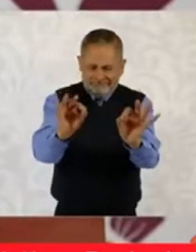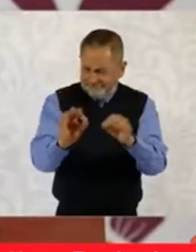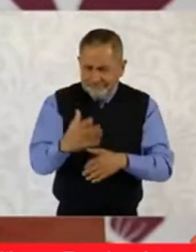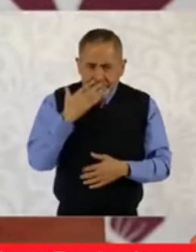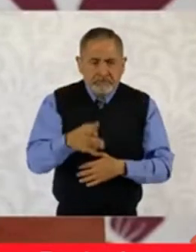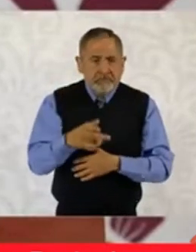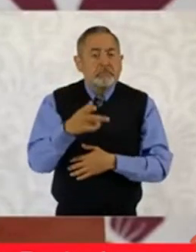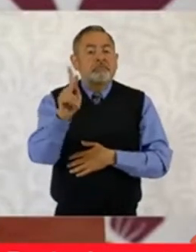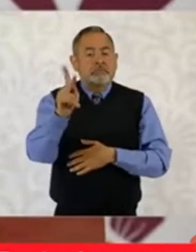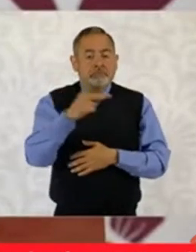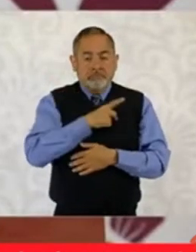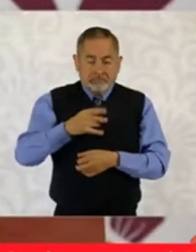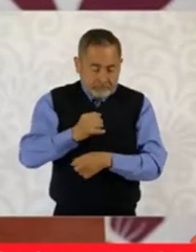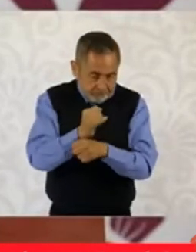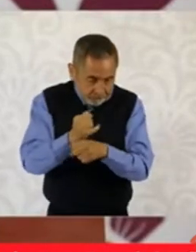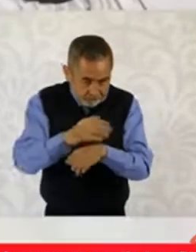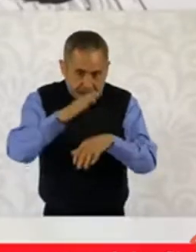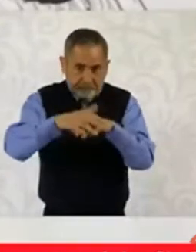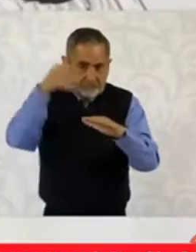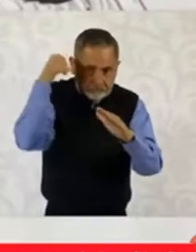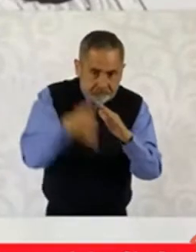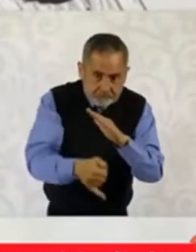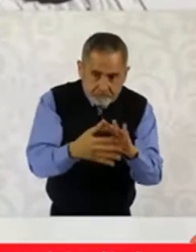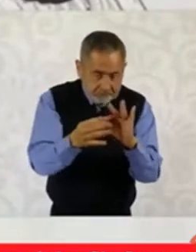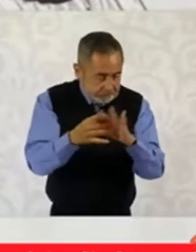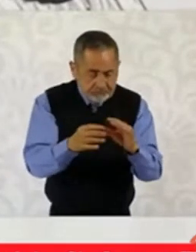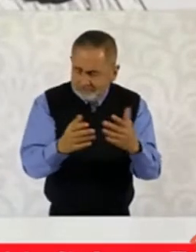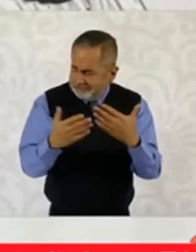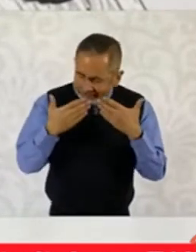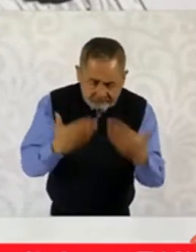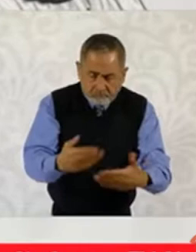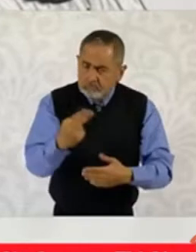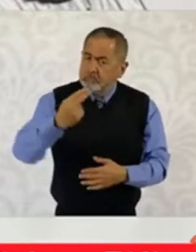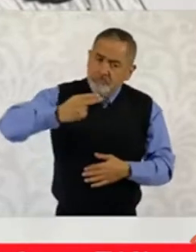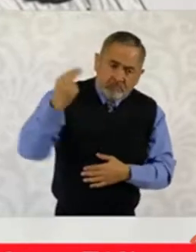Pero tiene que hacerse una investigación profunda.